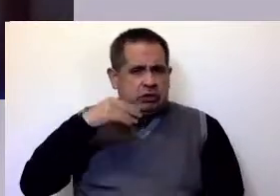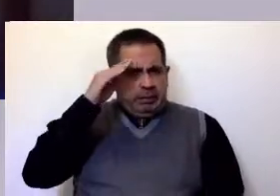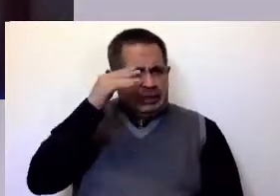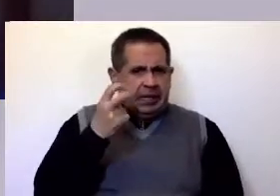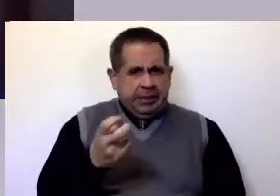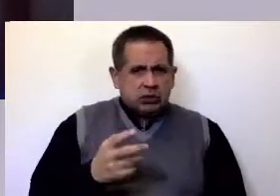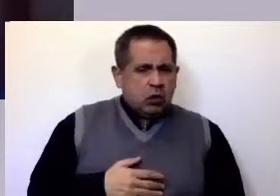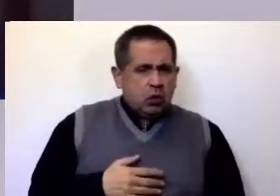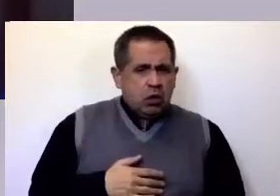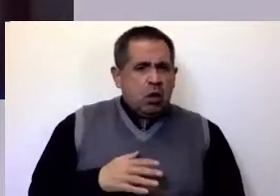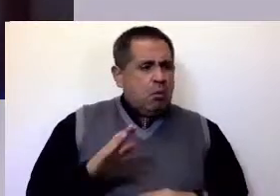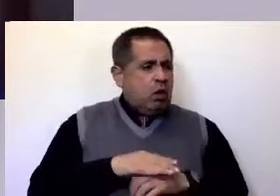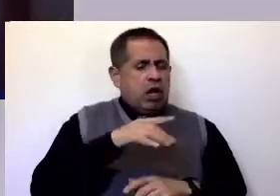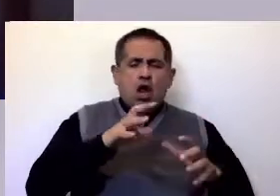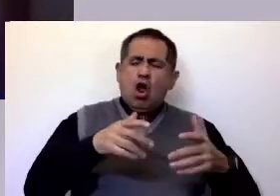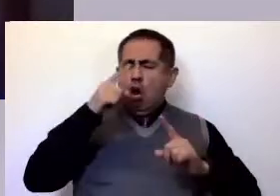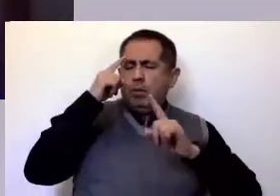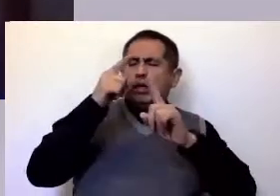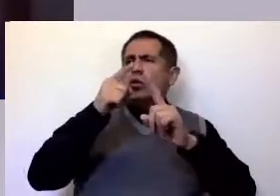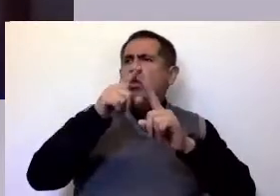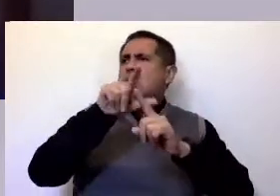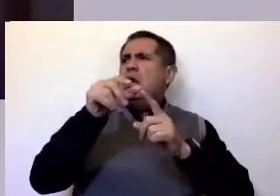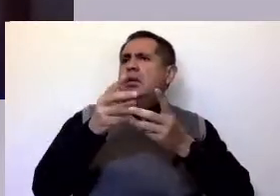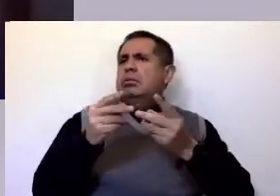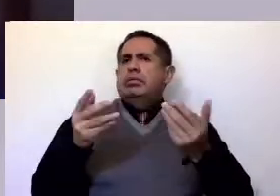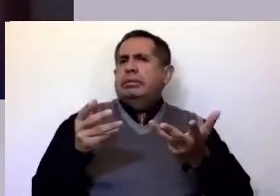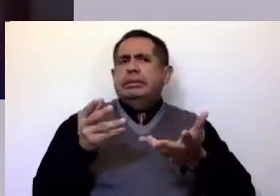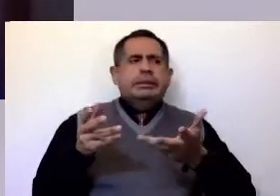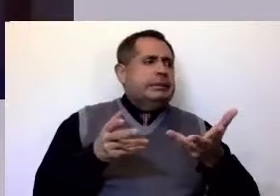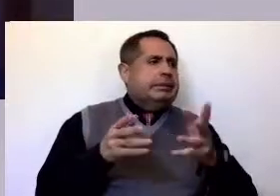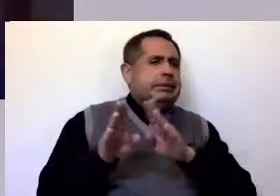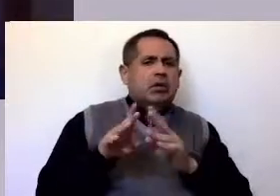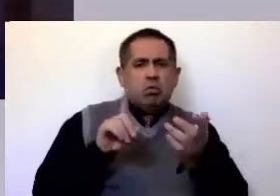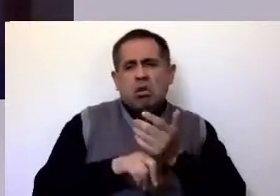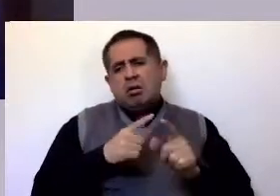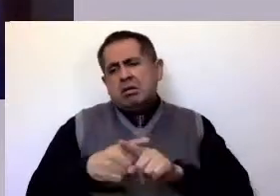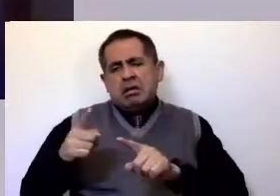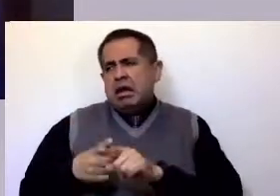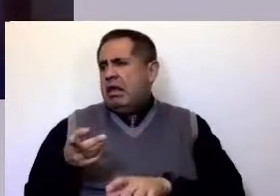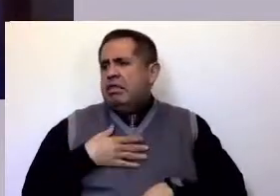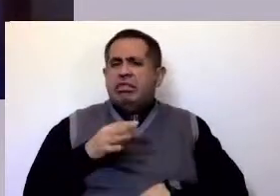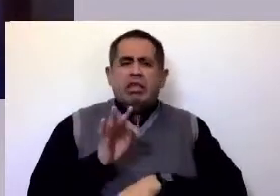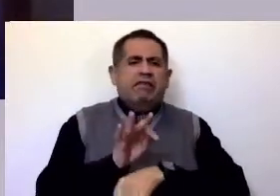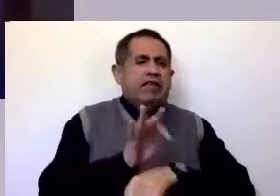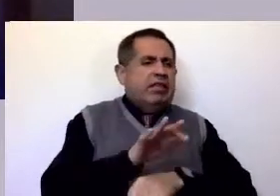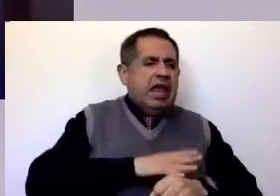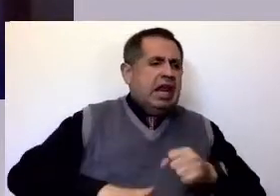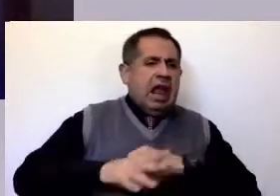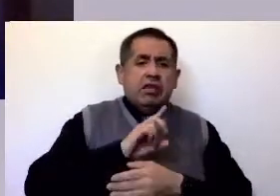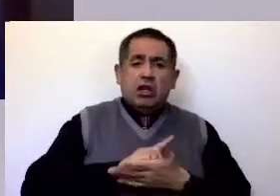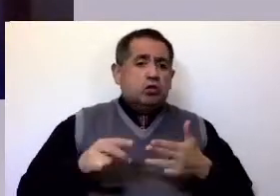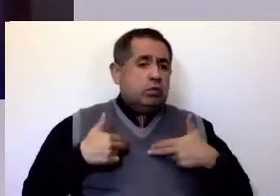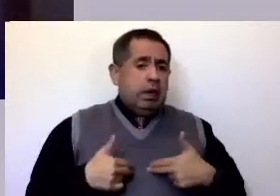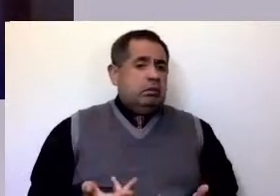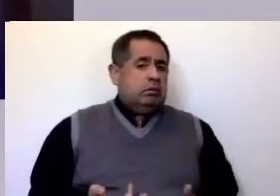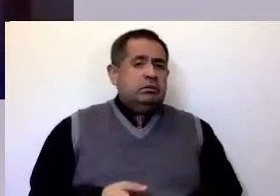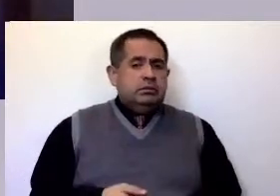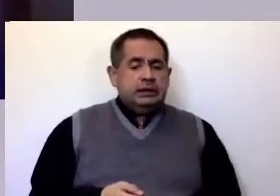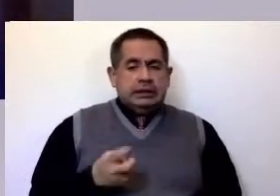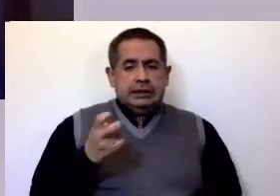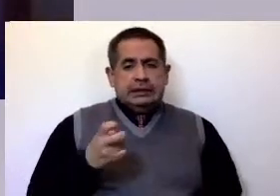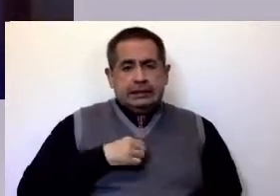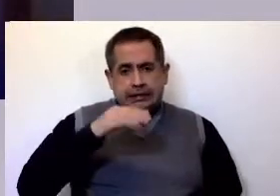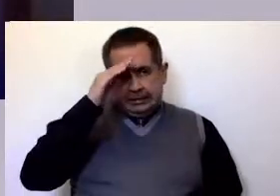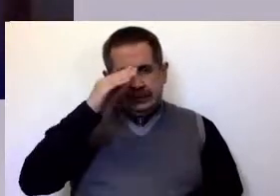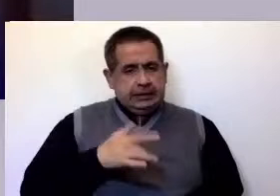abstractos objetos se delimitó a realizar de manera genérica la defensa de los derechos humanos esto motivó